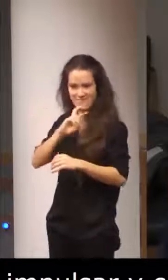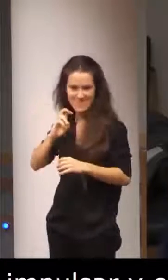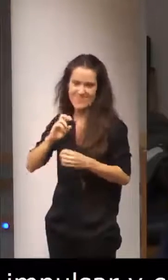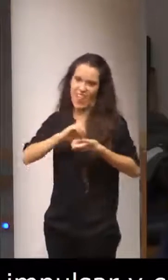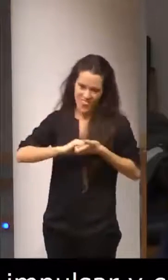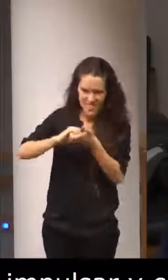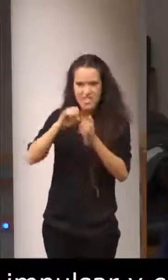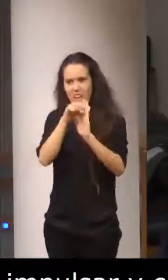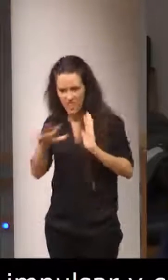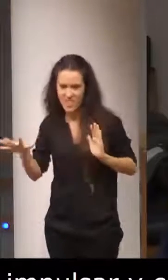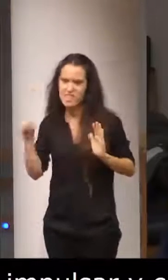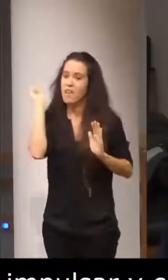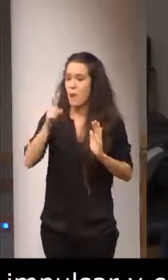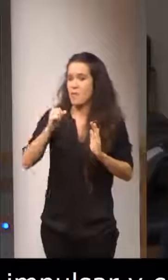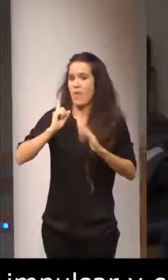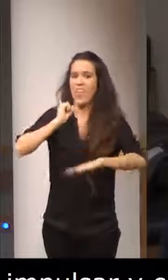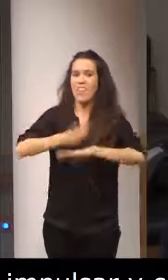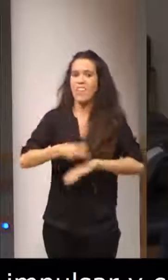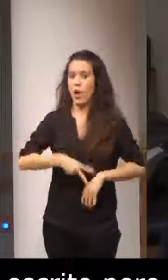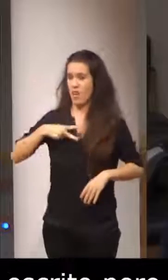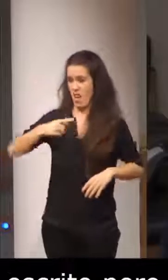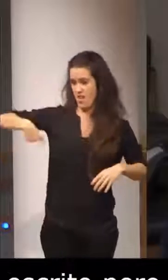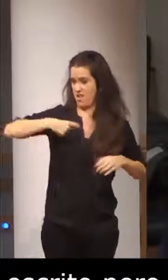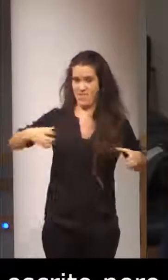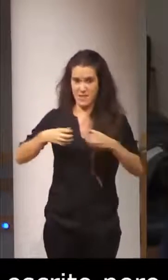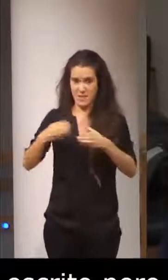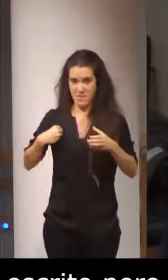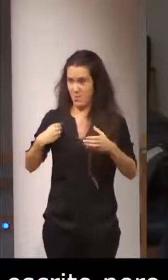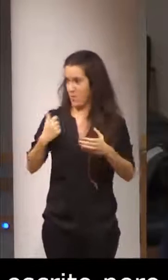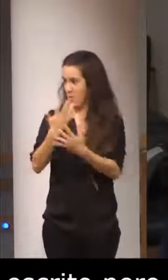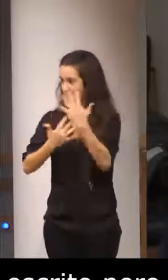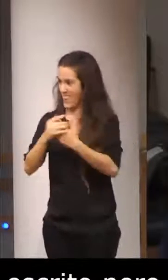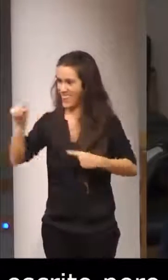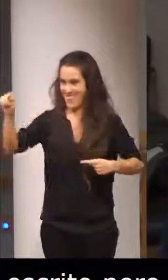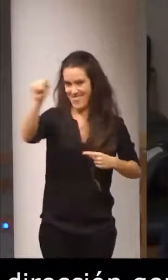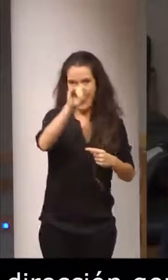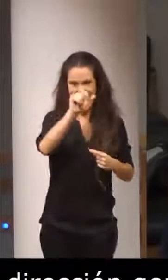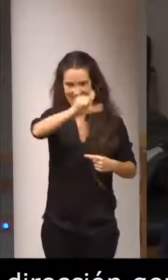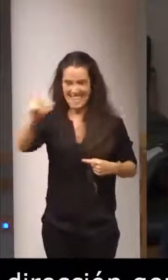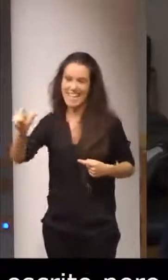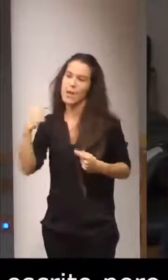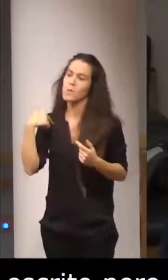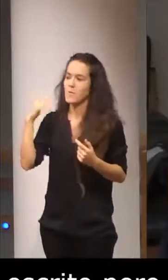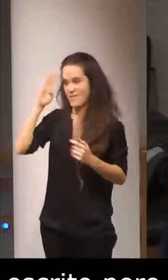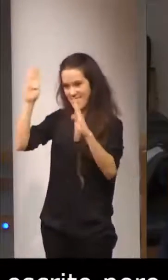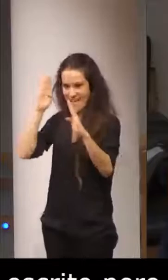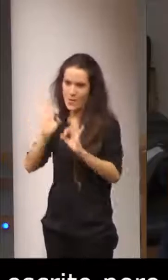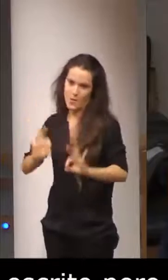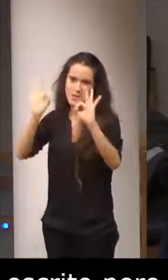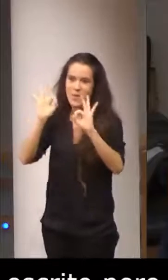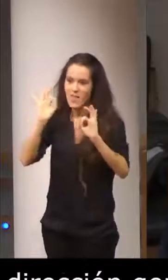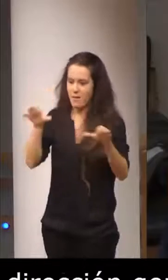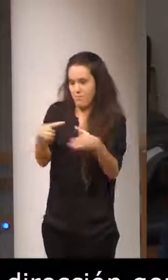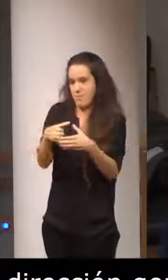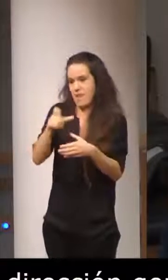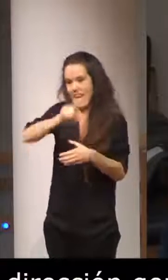desde la dirección general al final somos los mismos de hecho estamos aquí mezclados y un saludo muy especial para mis compañeros de la dirección general